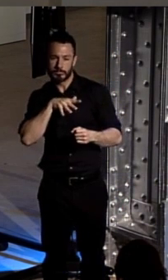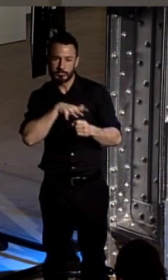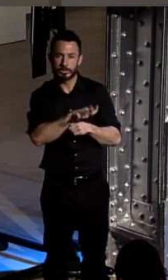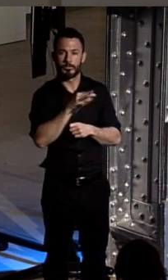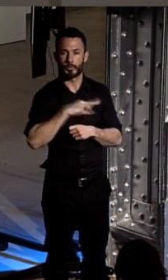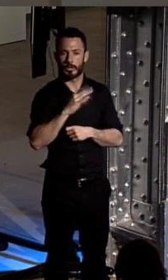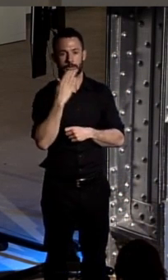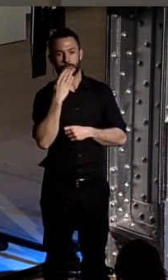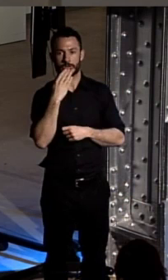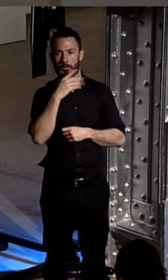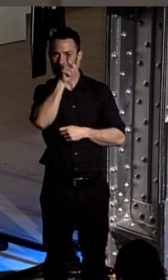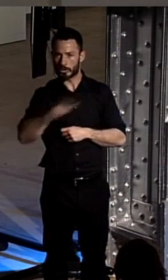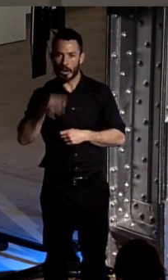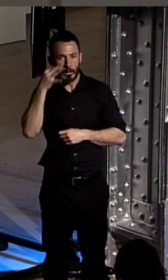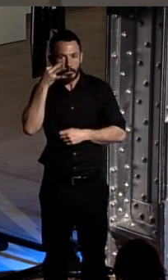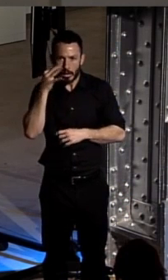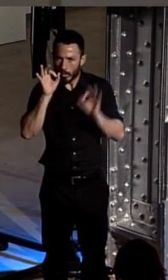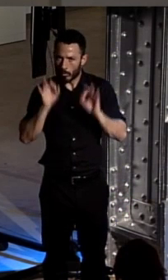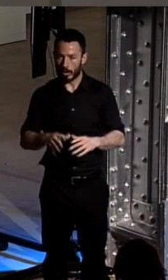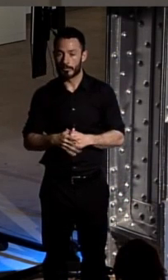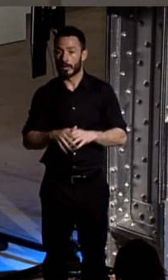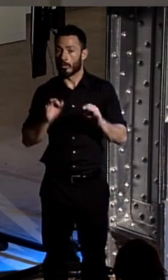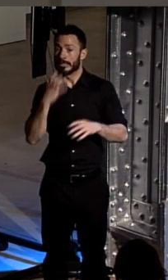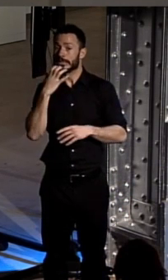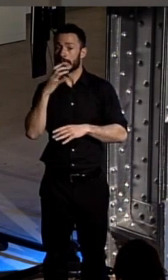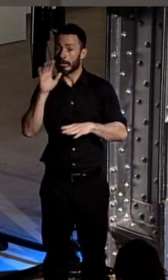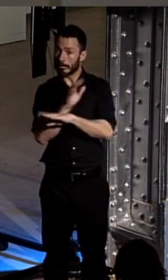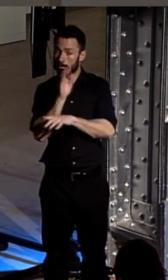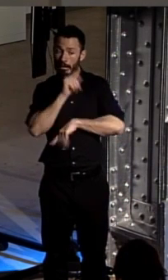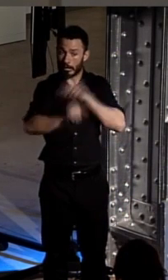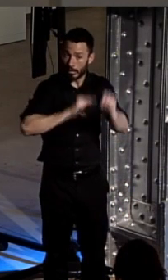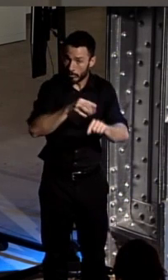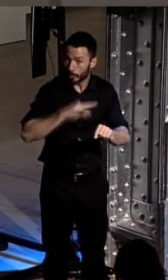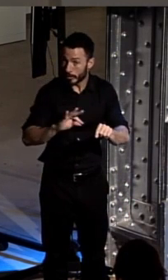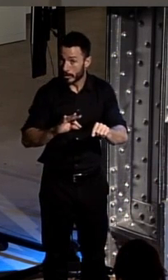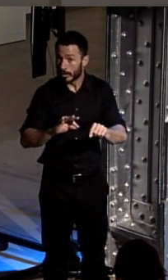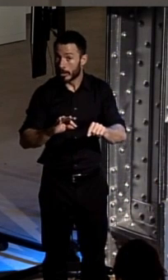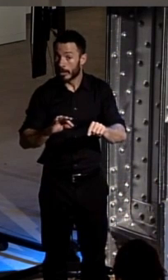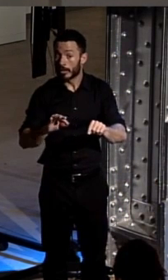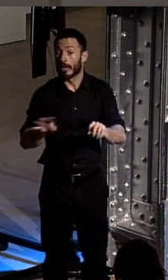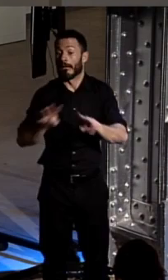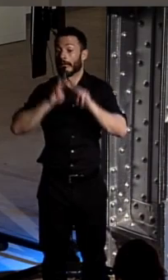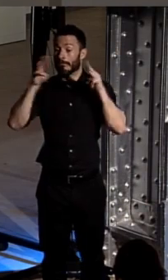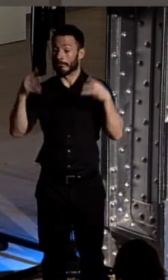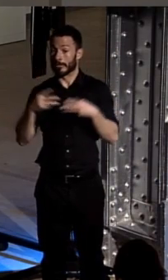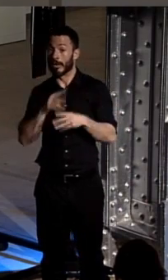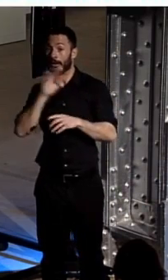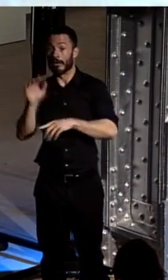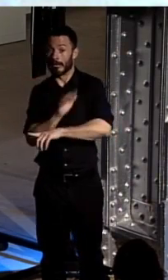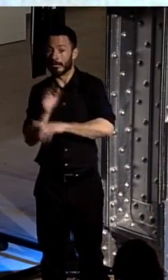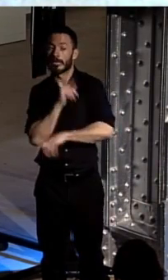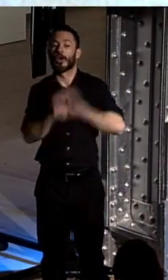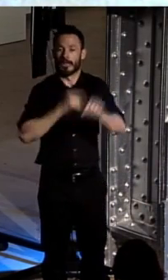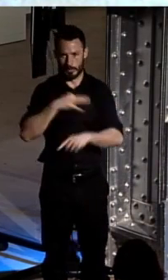las interacciones que tenemos cara a cara. Y de la misma manera que la risa es contagiosa, pues la risa en el mundo online también puede ser